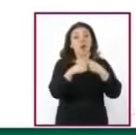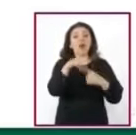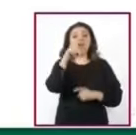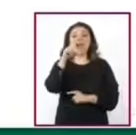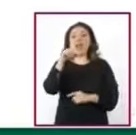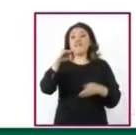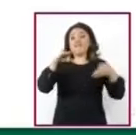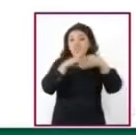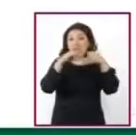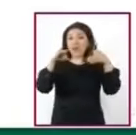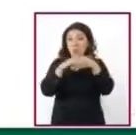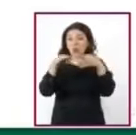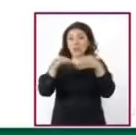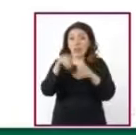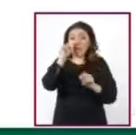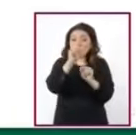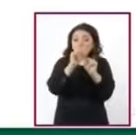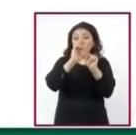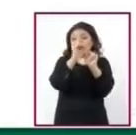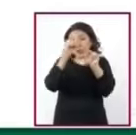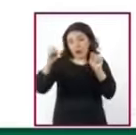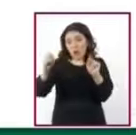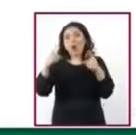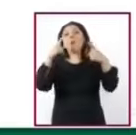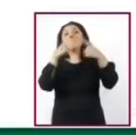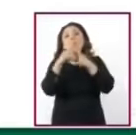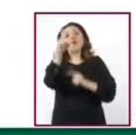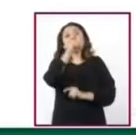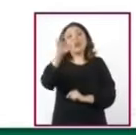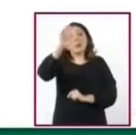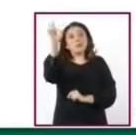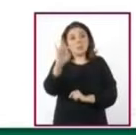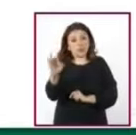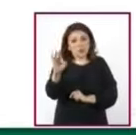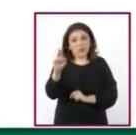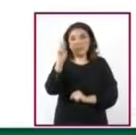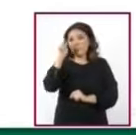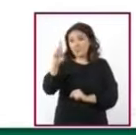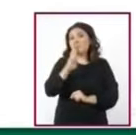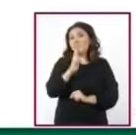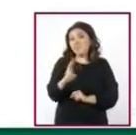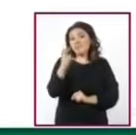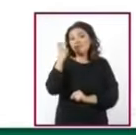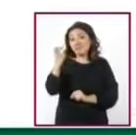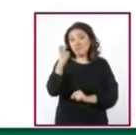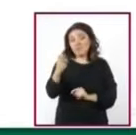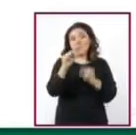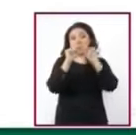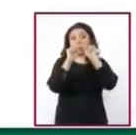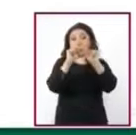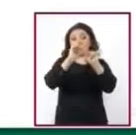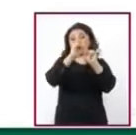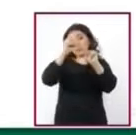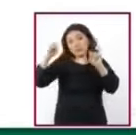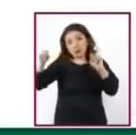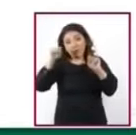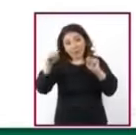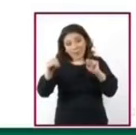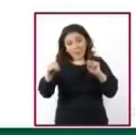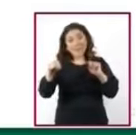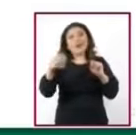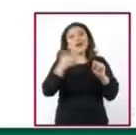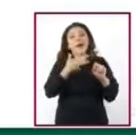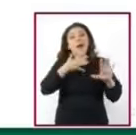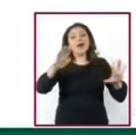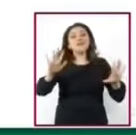frecuencia relativa en su forma decimal por 100%, haciendo que el punto de cada frecuencia en